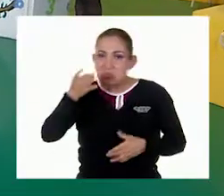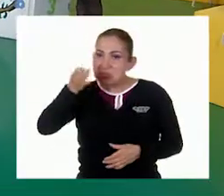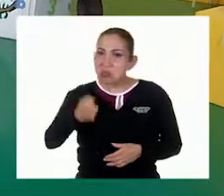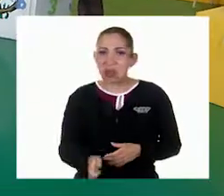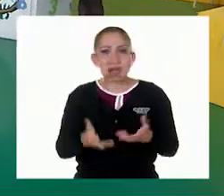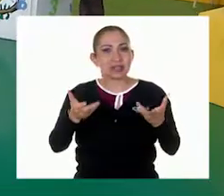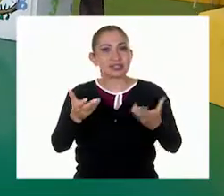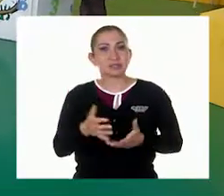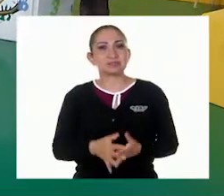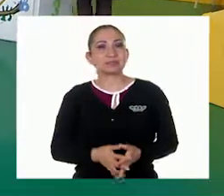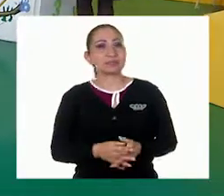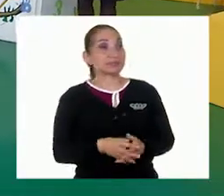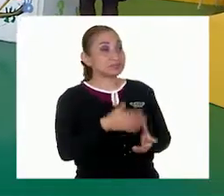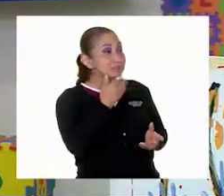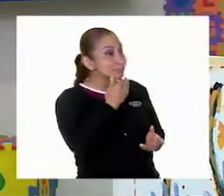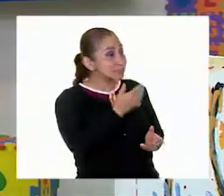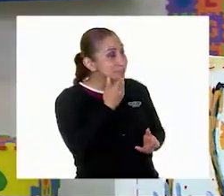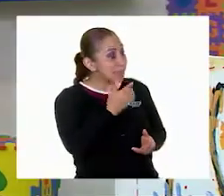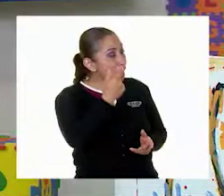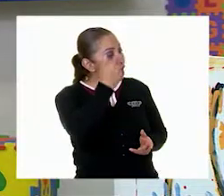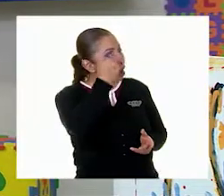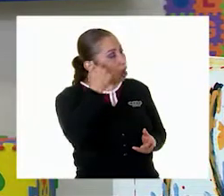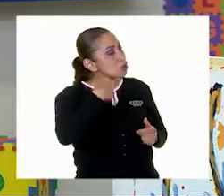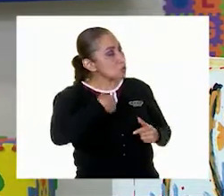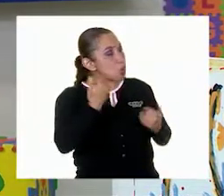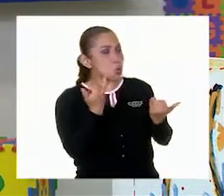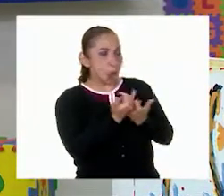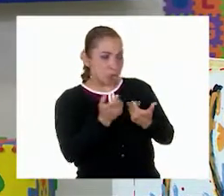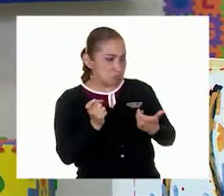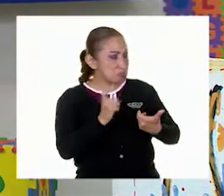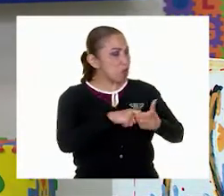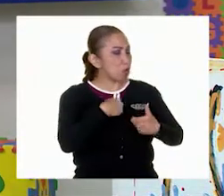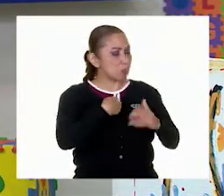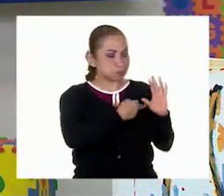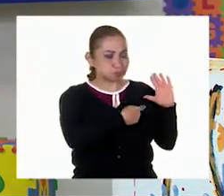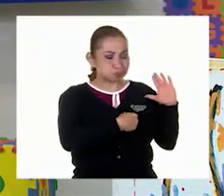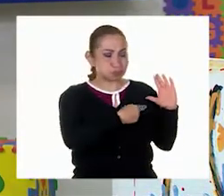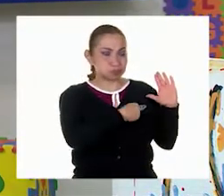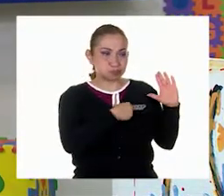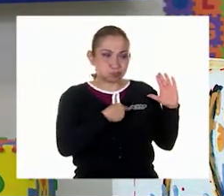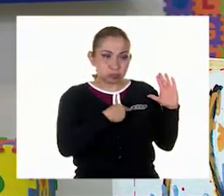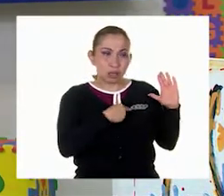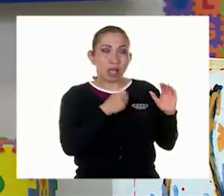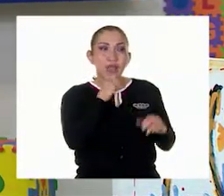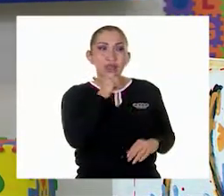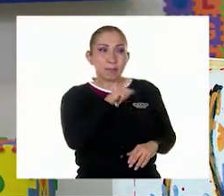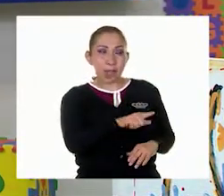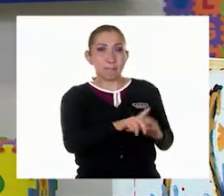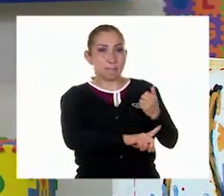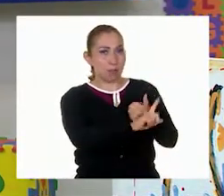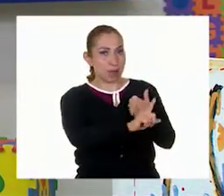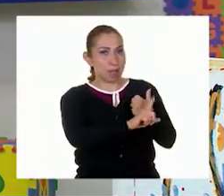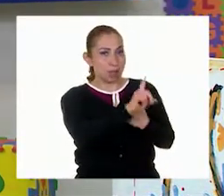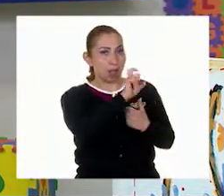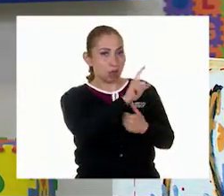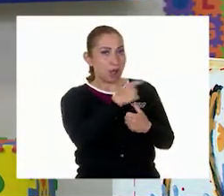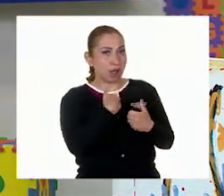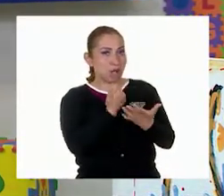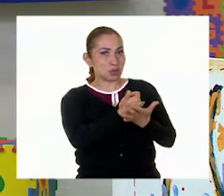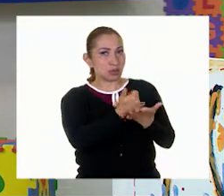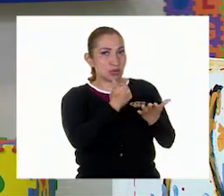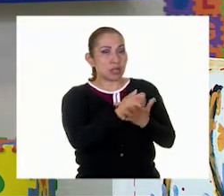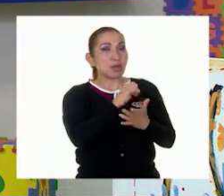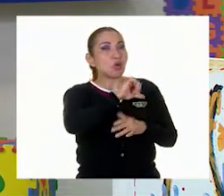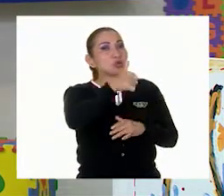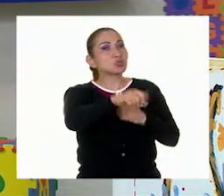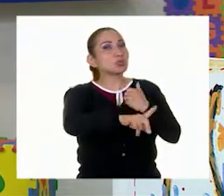hacerlo. Muy bien, Gloria. Yo también me sumo y me comprometo. Bueno, además del problema del agua, otros problemas